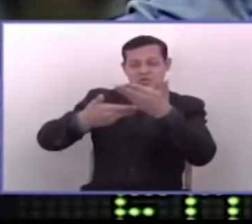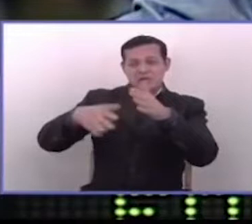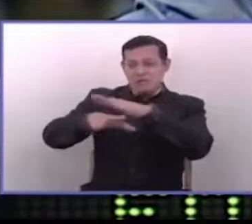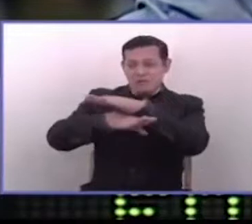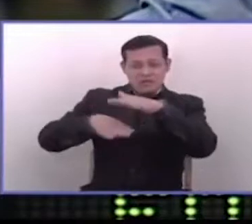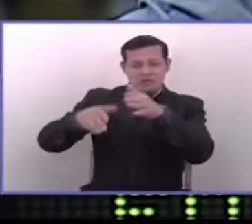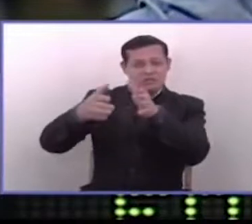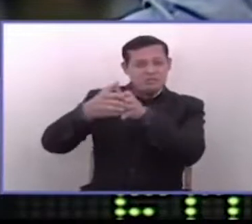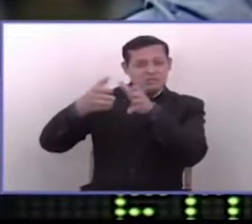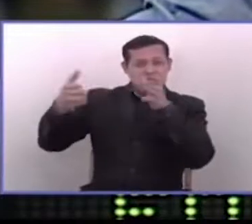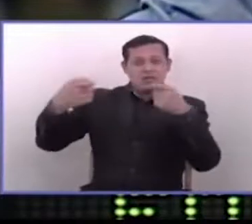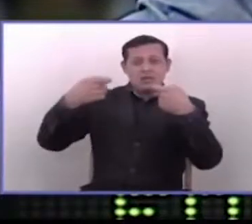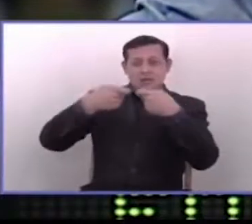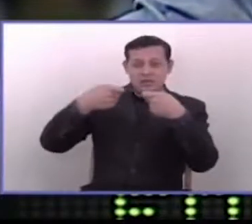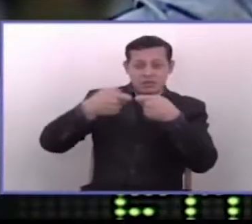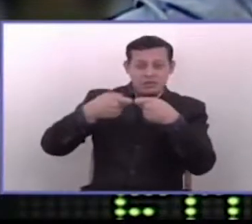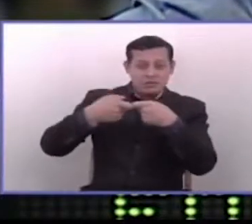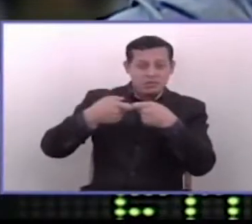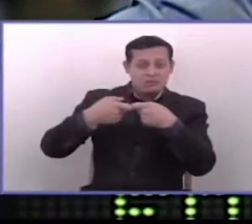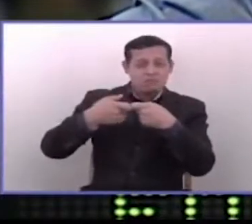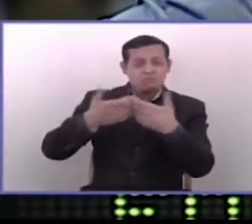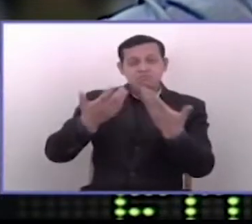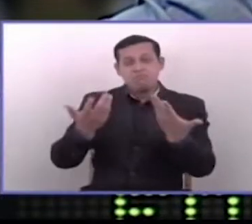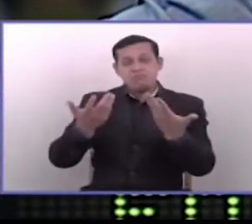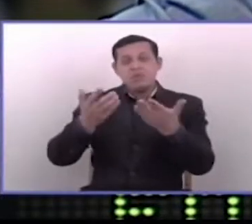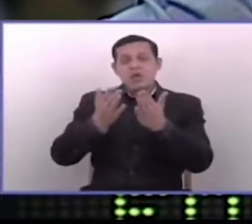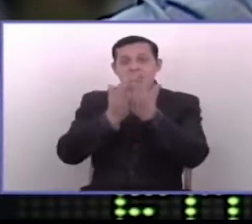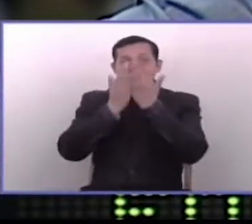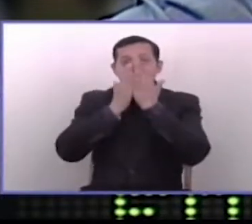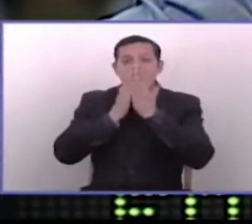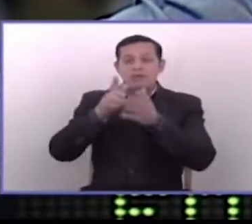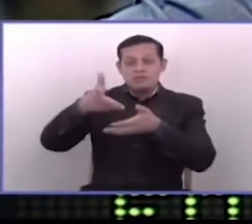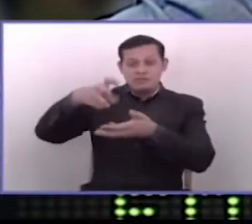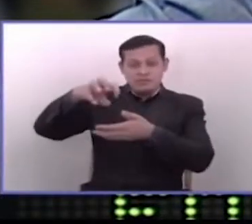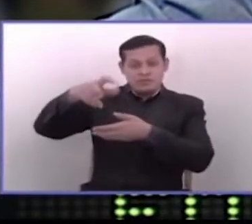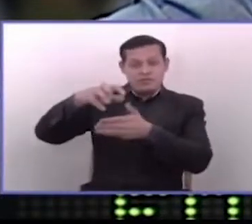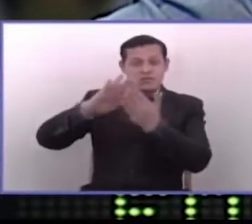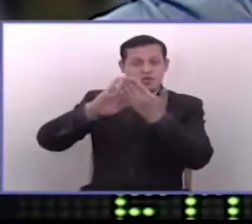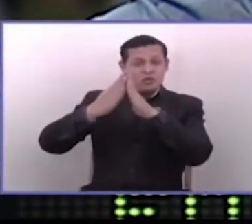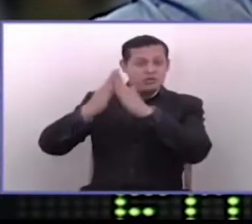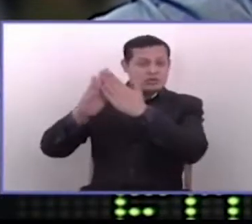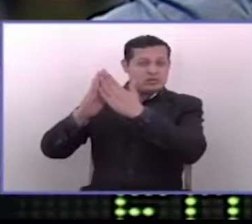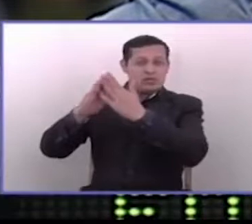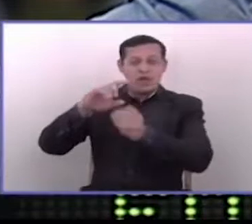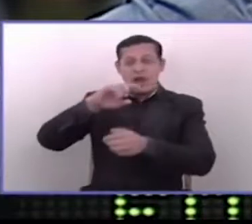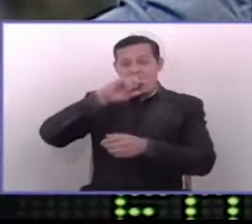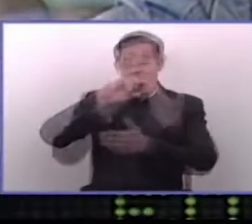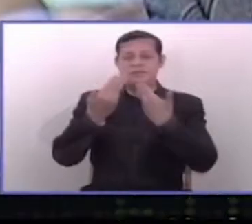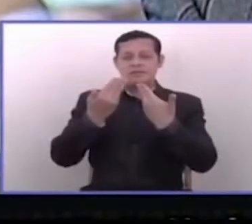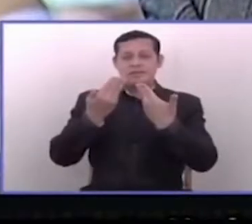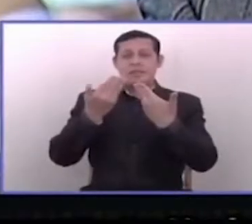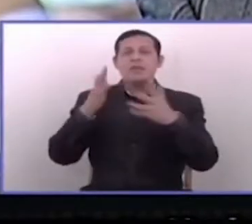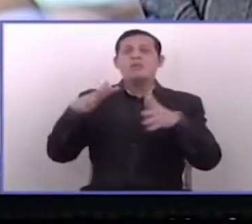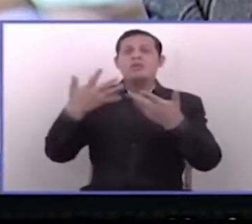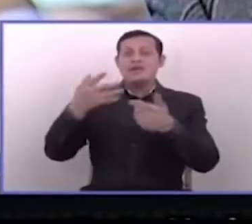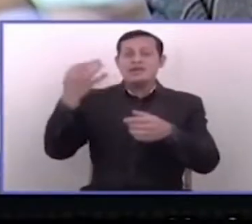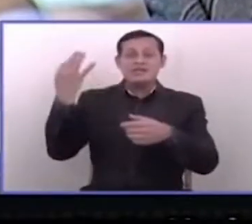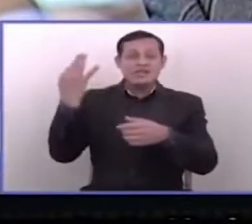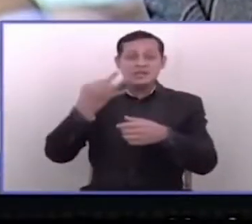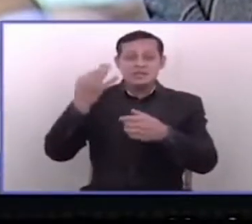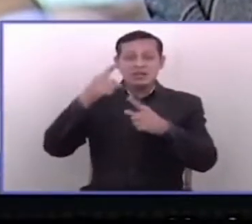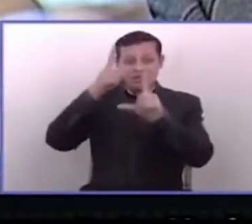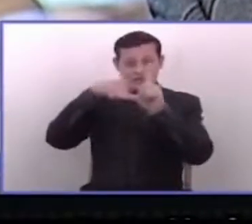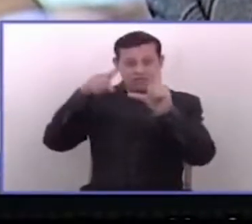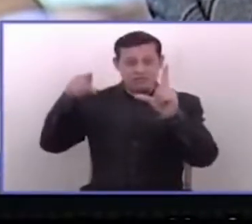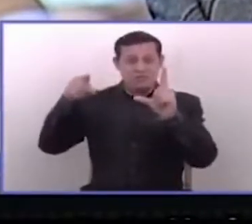básicos como la energía eléctrica y el agua potable a las comunidades más vulnerables. ¿Por qué urge este censo?